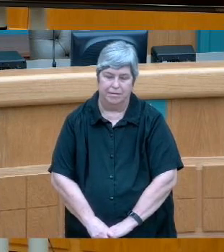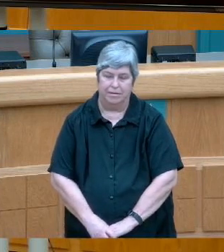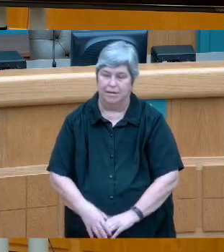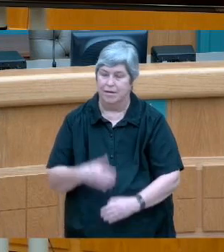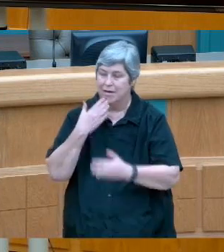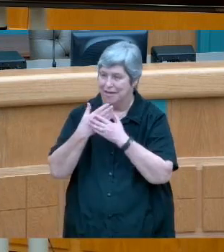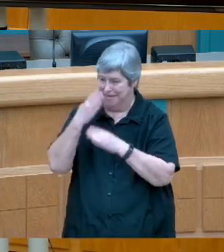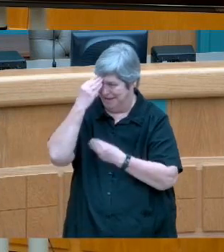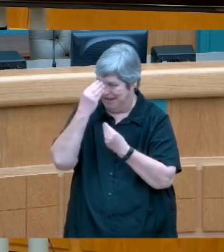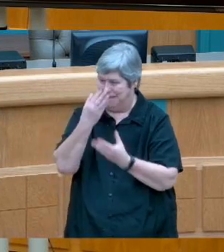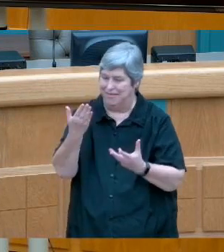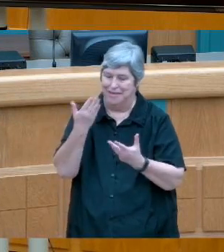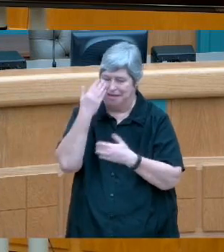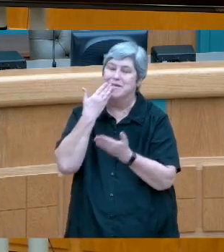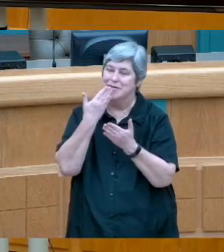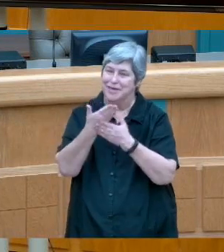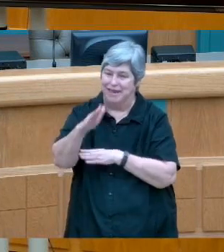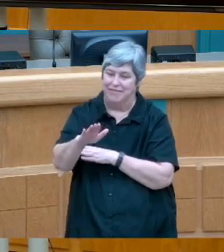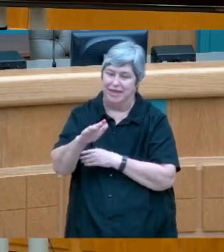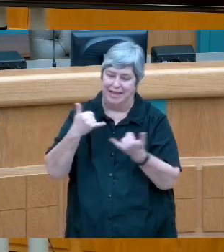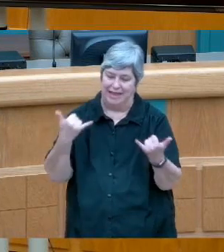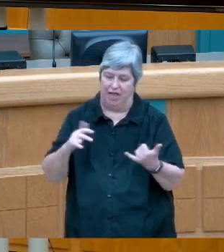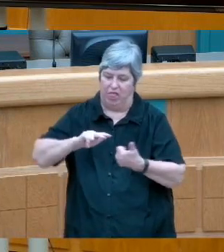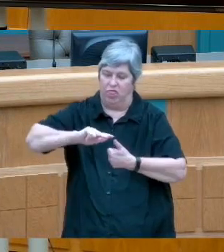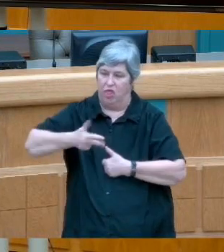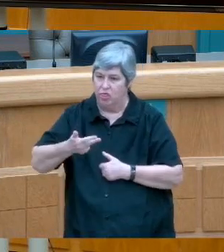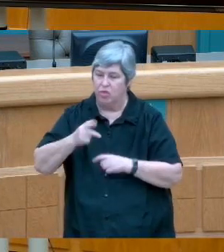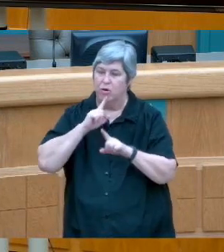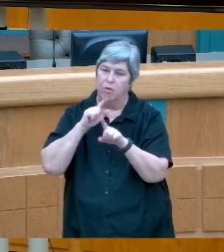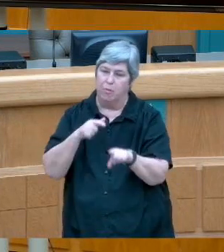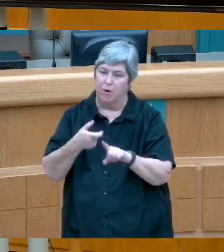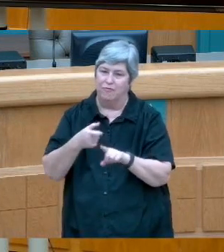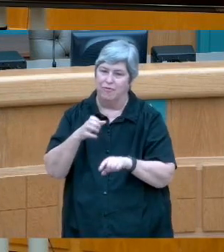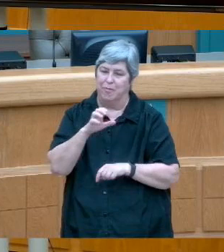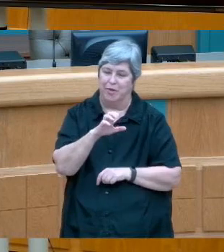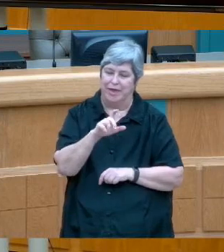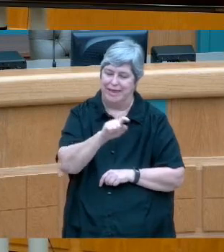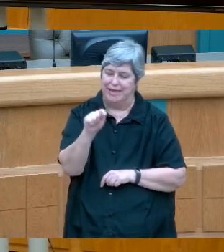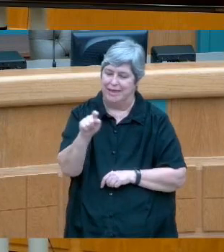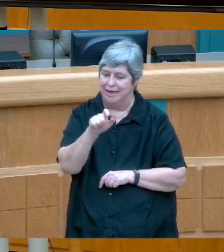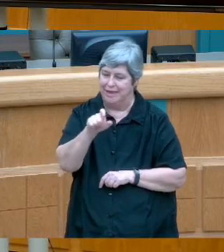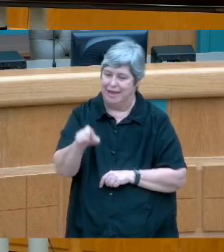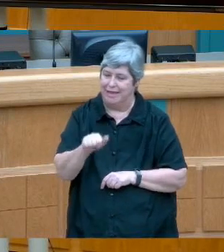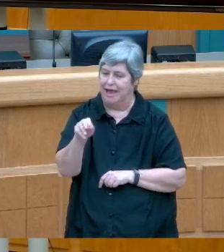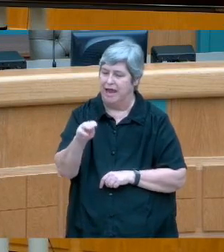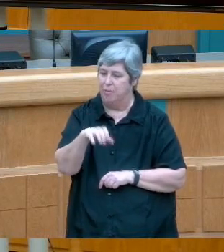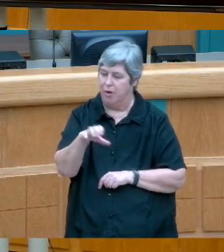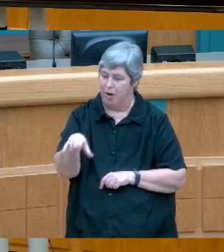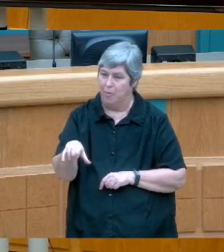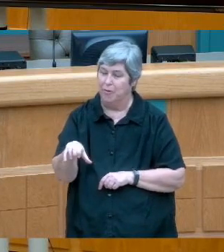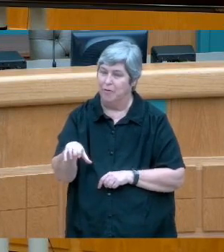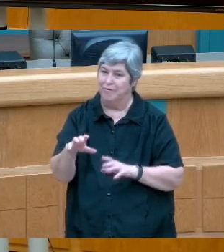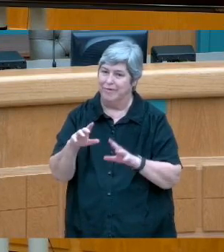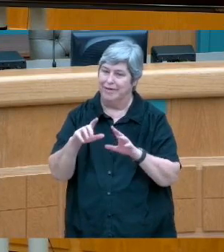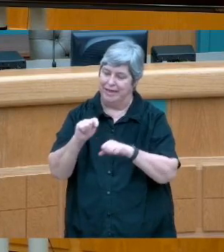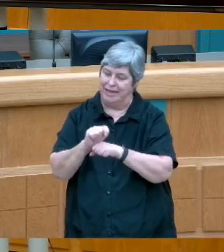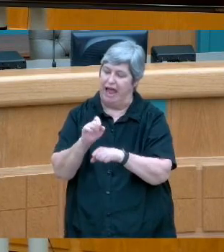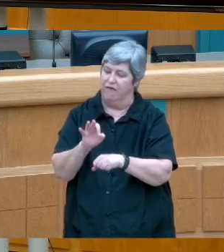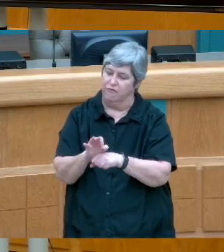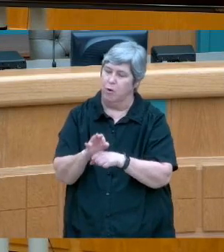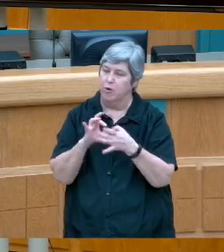Good evening, everybody. This is the third report from the TAMU-CC Modeling Task Force